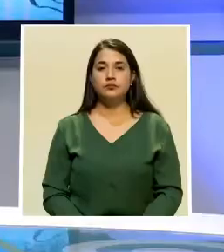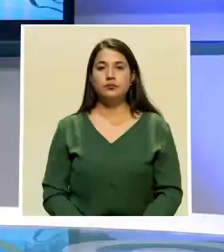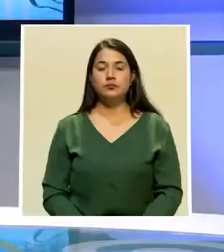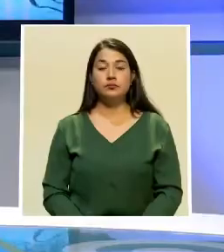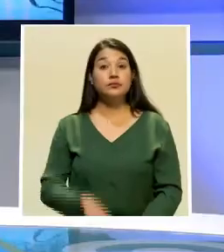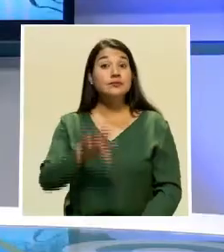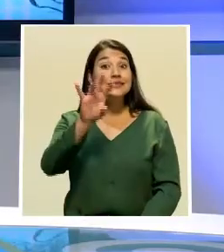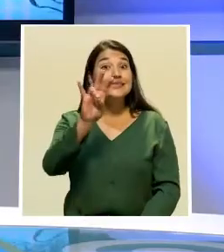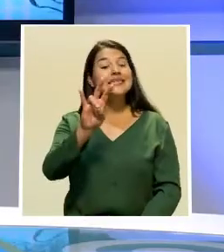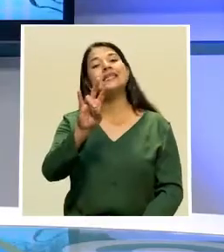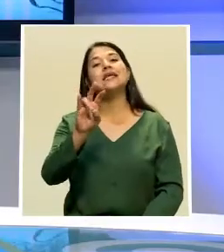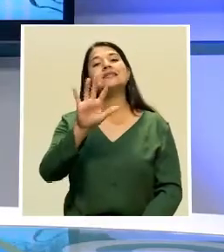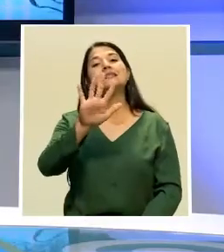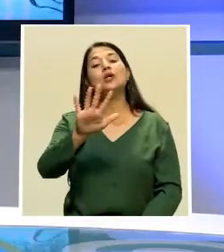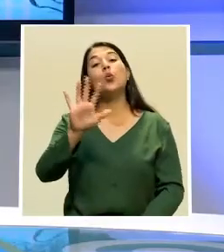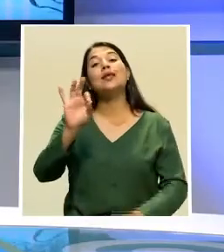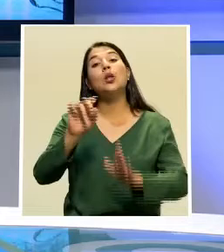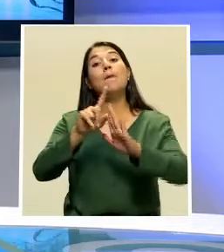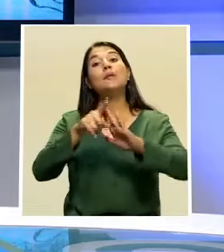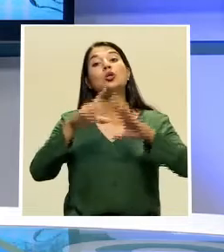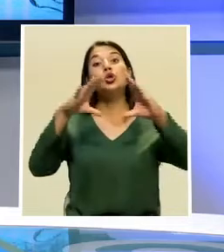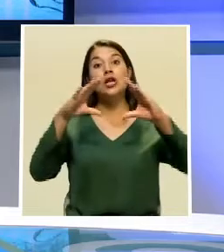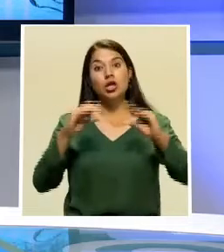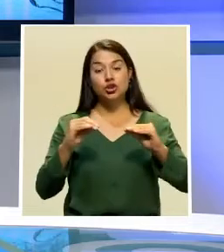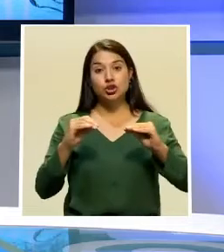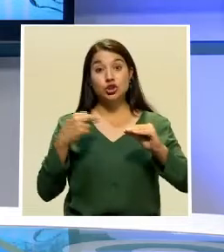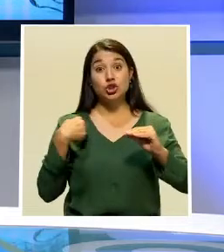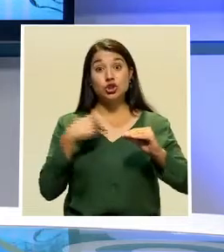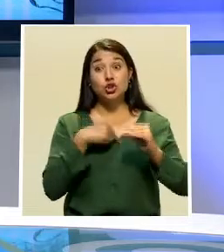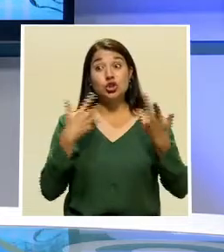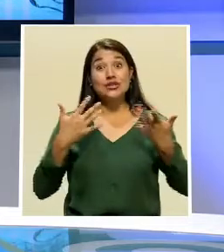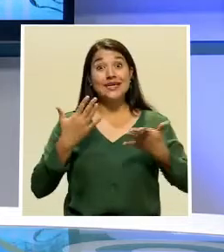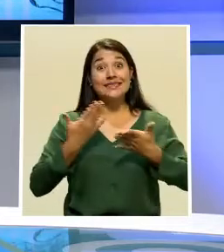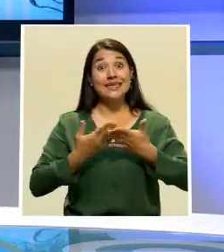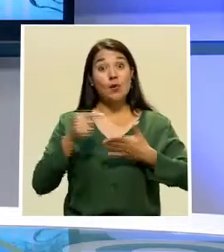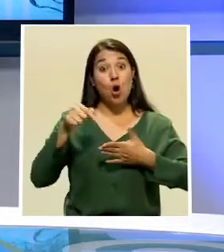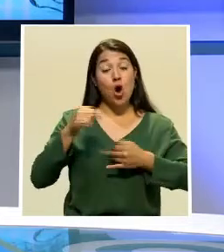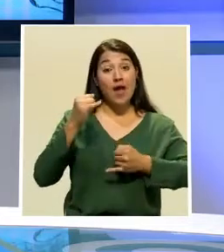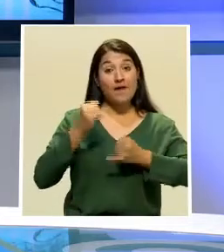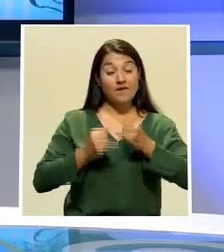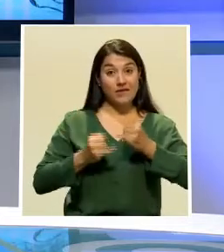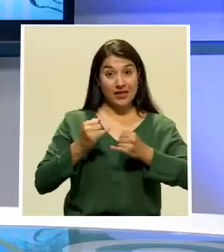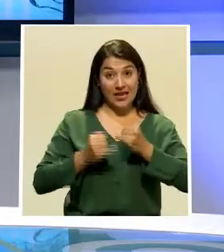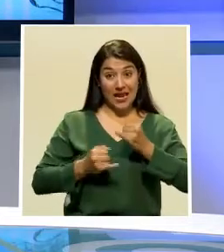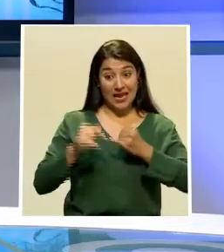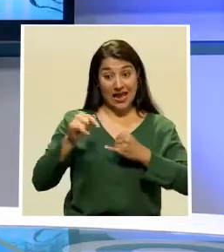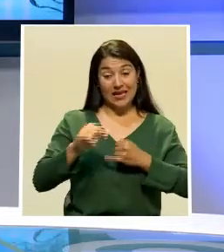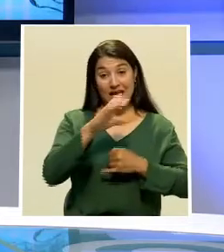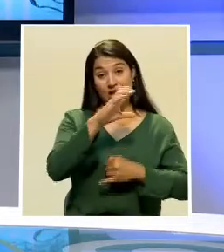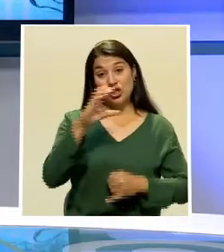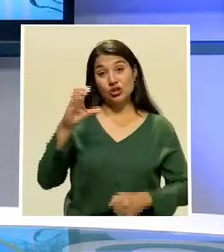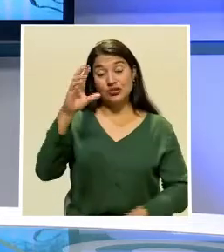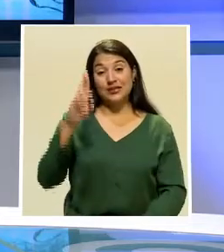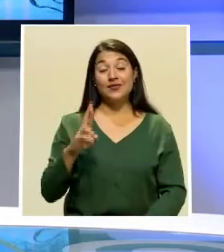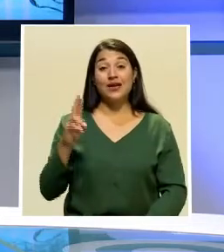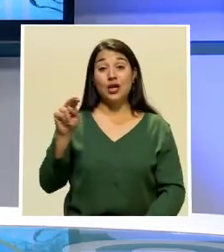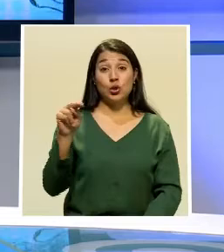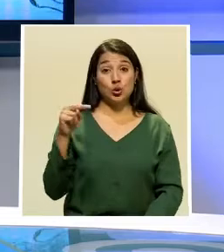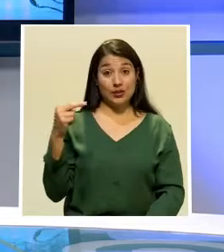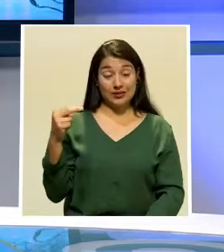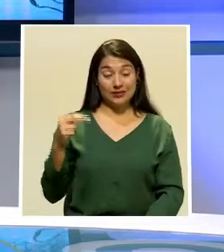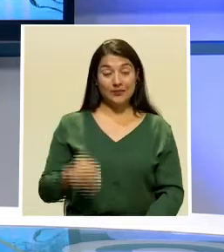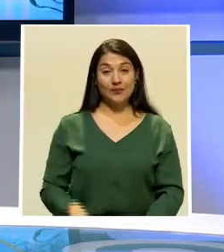A las 7 de la noche con 59 minutos llegamos por hoy al final de esta edición estelar de Costa Rica